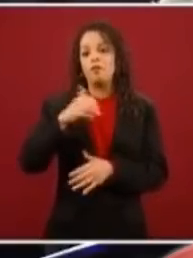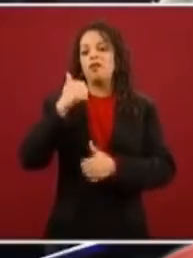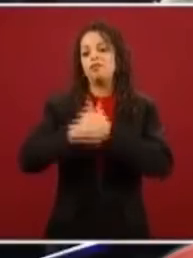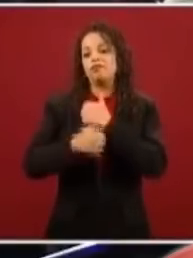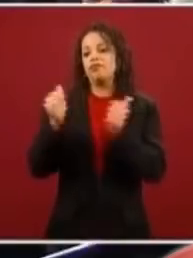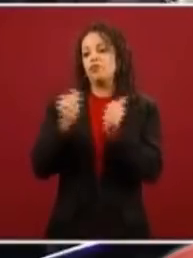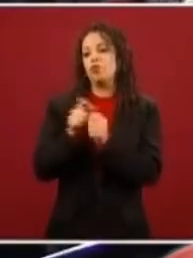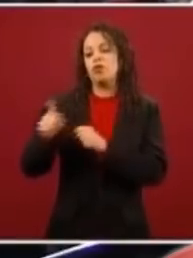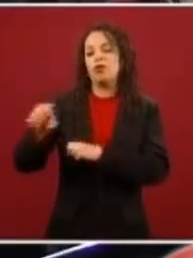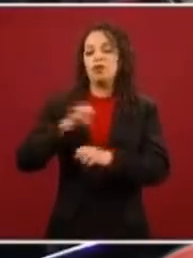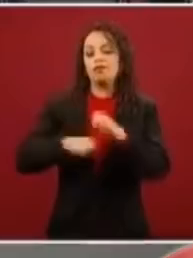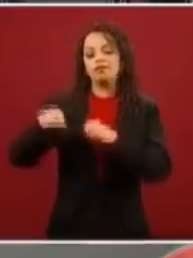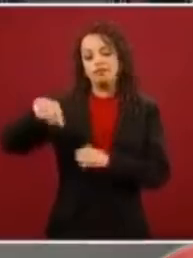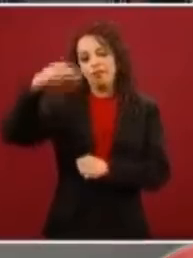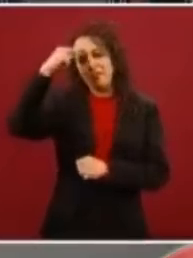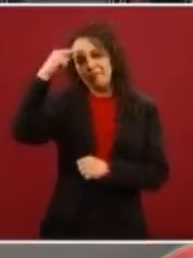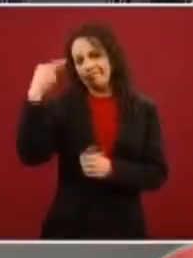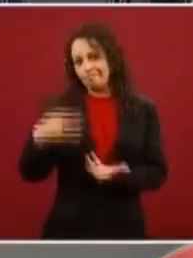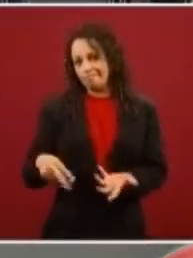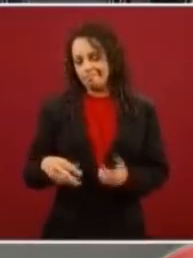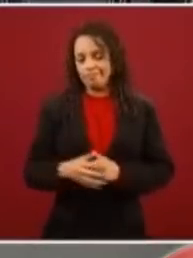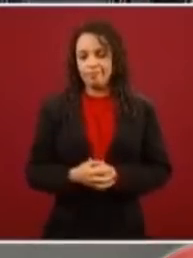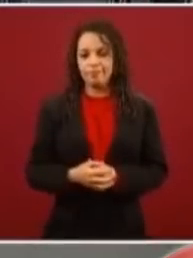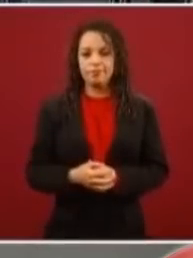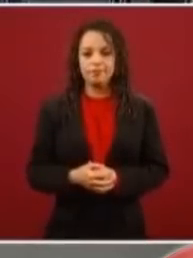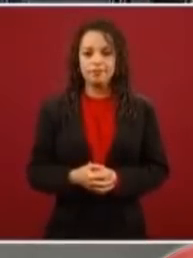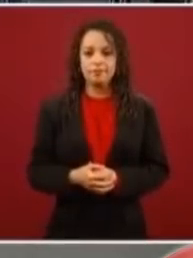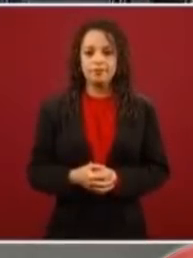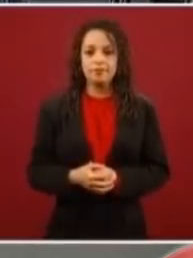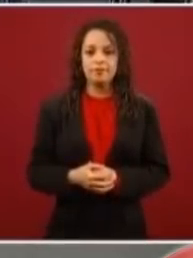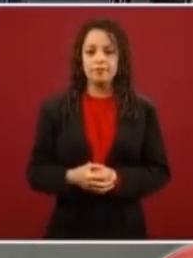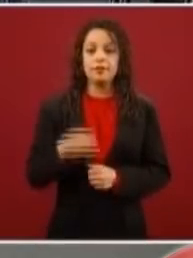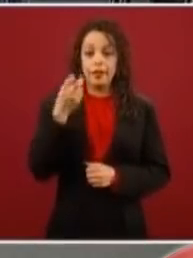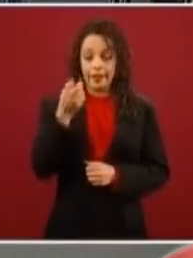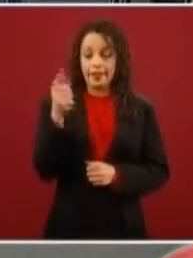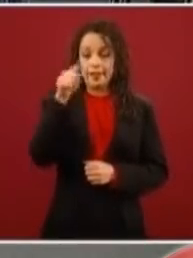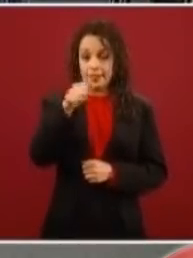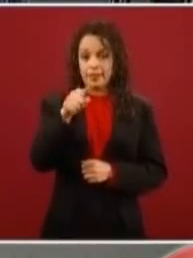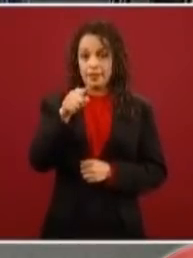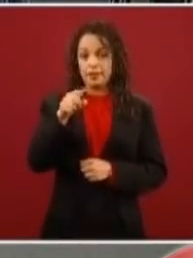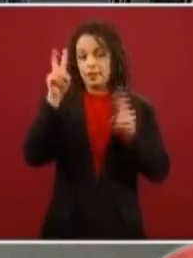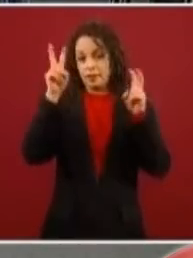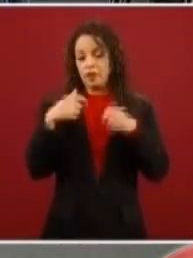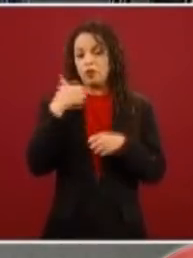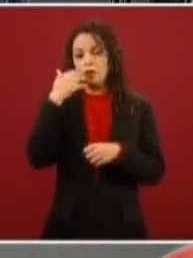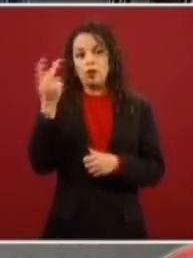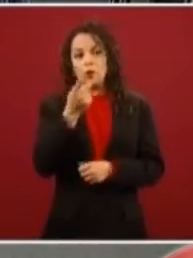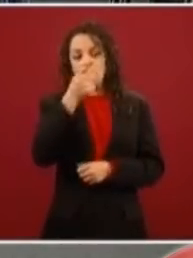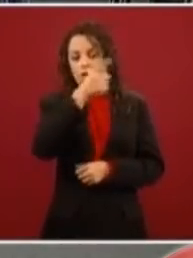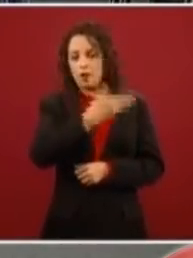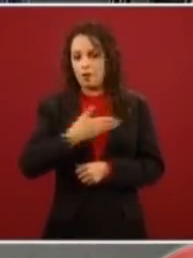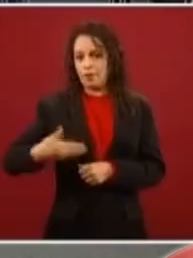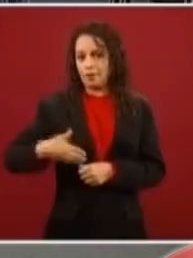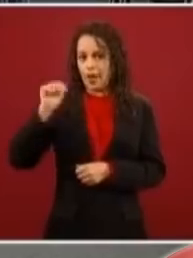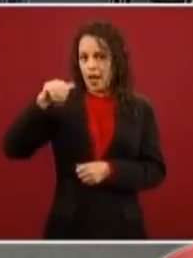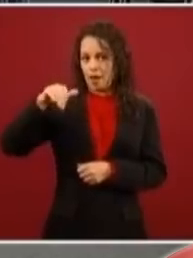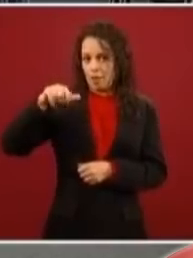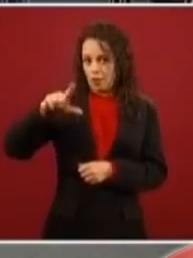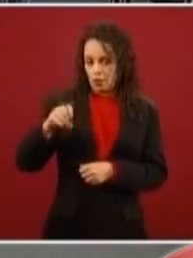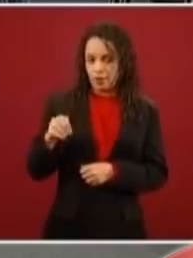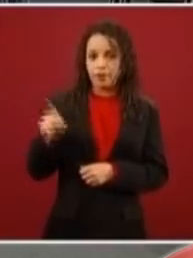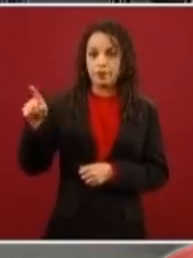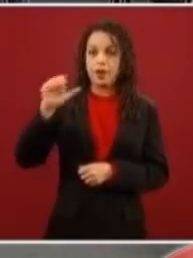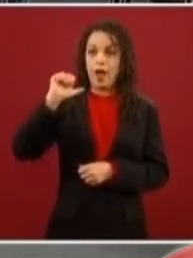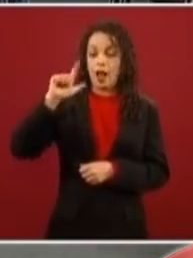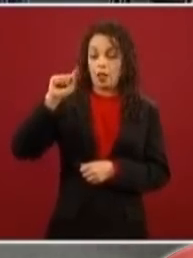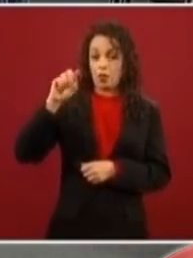En ese sentido, es que precisamente en ese sentido le quería preguntar más bien al presidente López Obrador. Presidente, en el caso de Altos Hornos